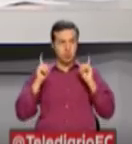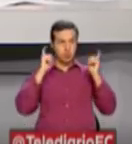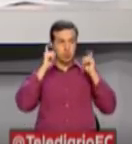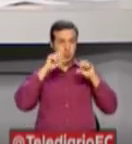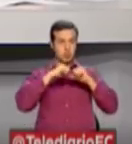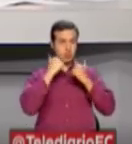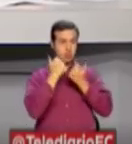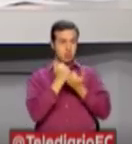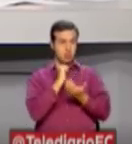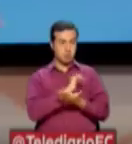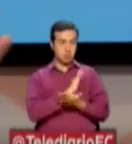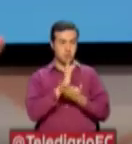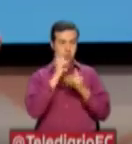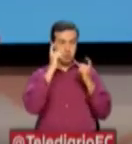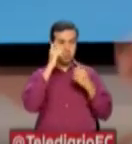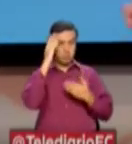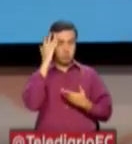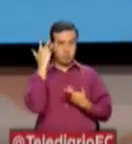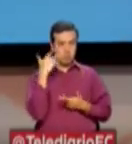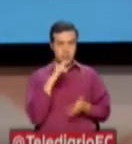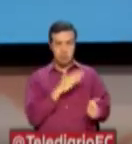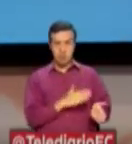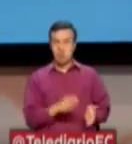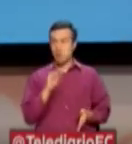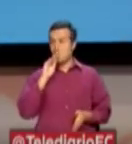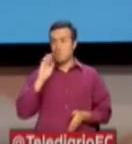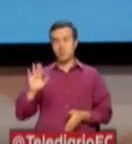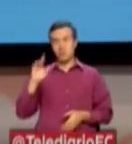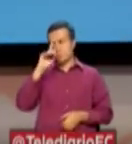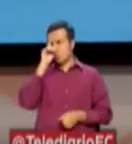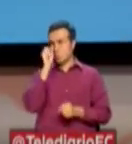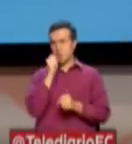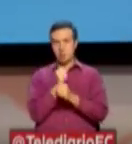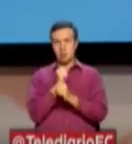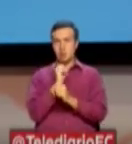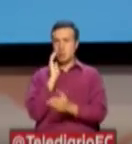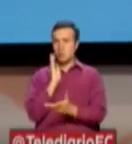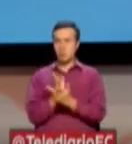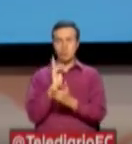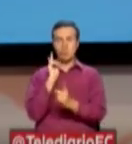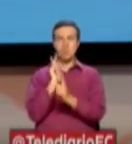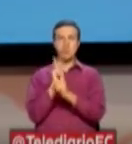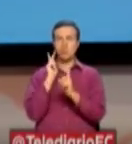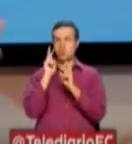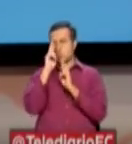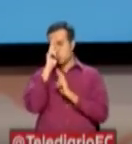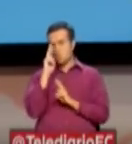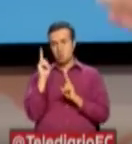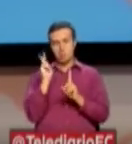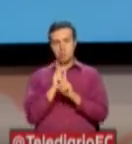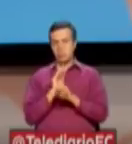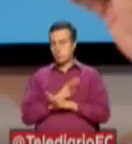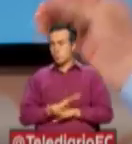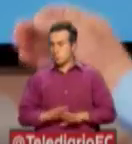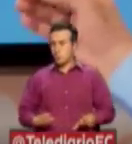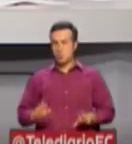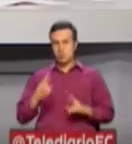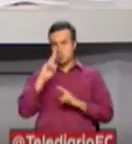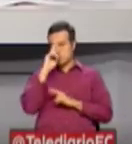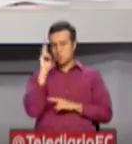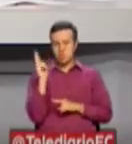político es suficiente para que ellos hagan su trabajo y se circunscriban a ese mandato popular